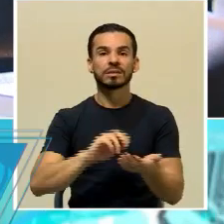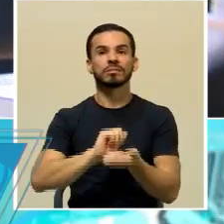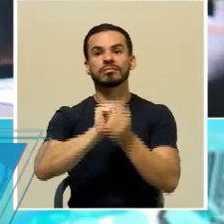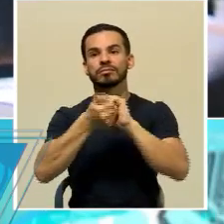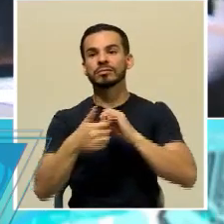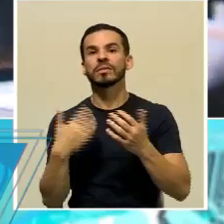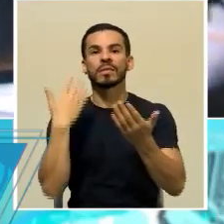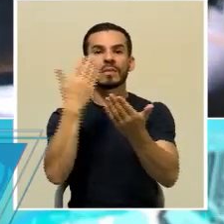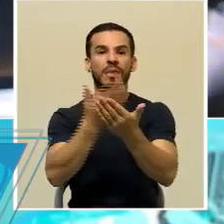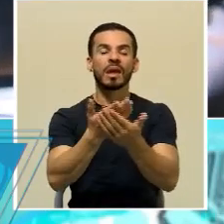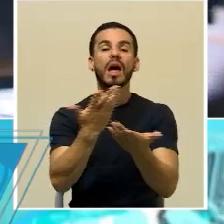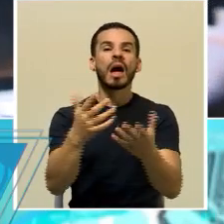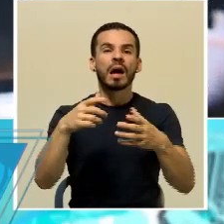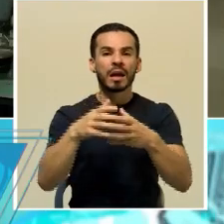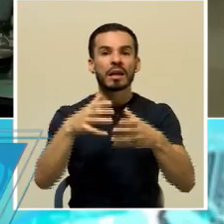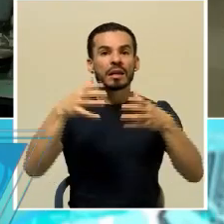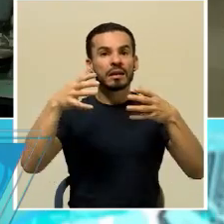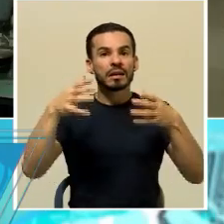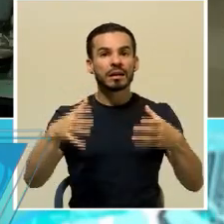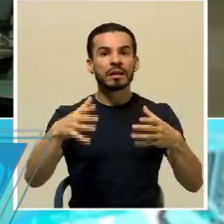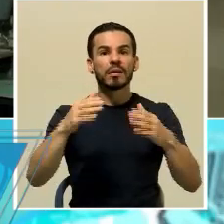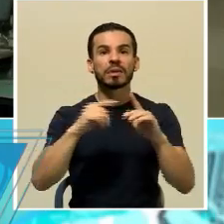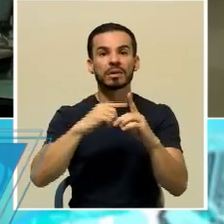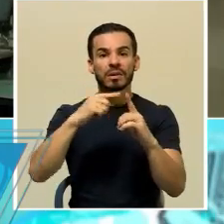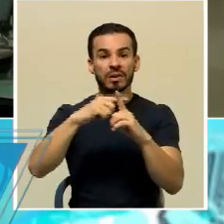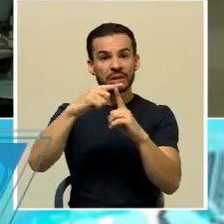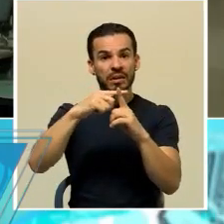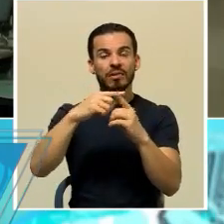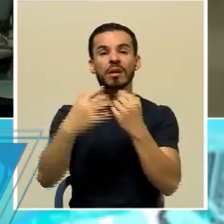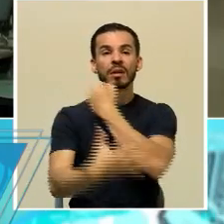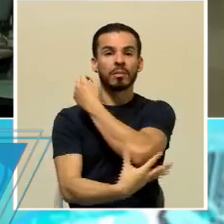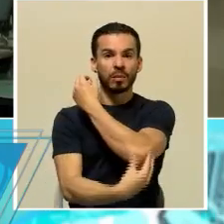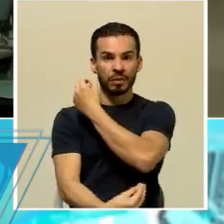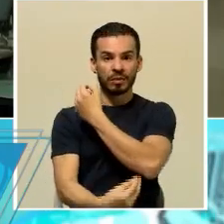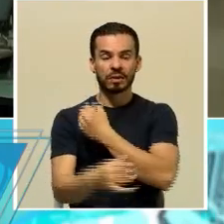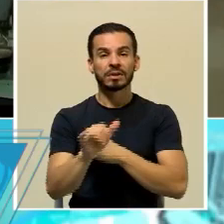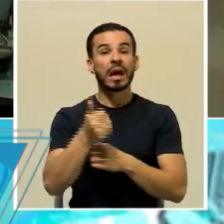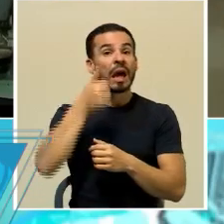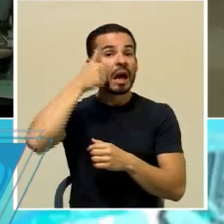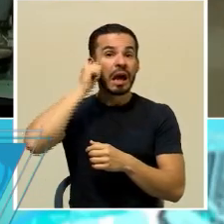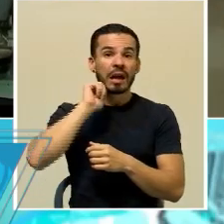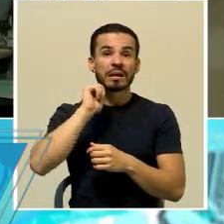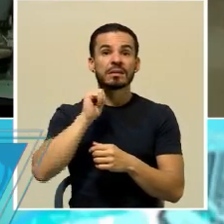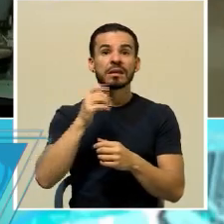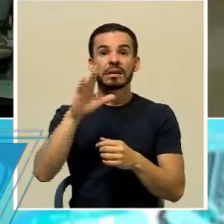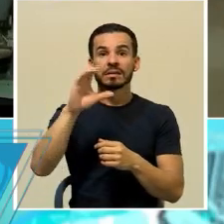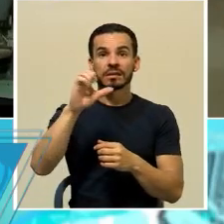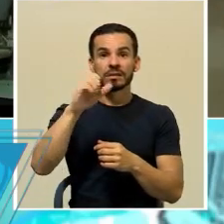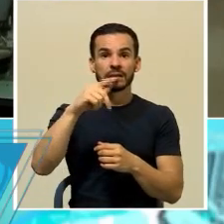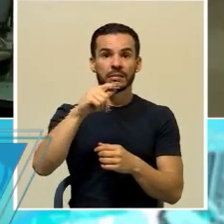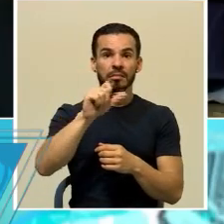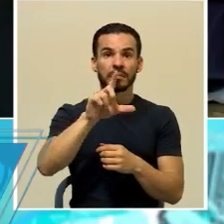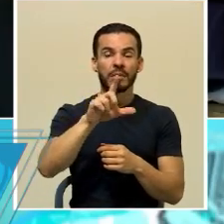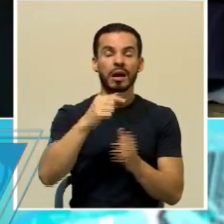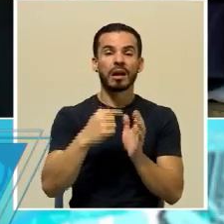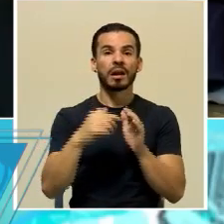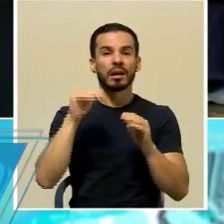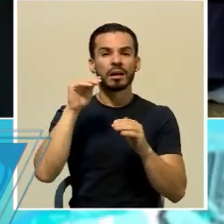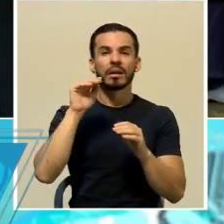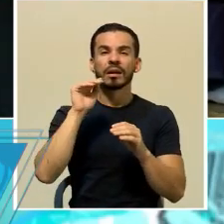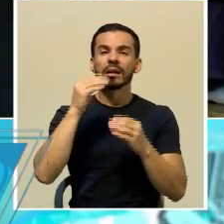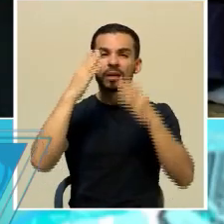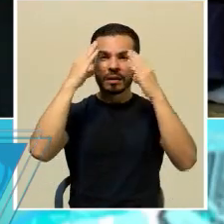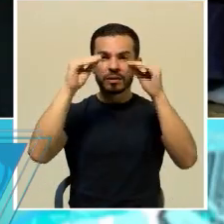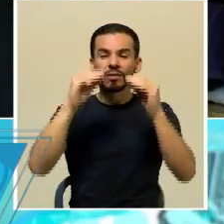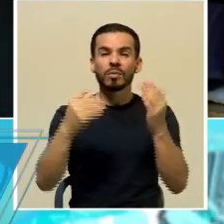traducir en un incremento en los niveles de pobreza. Precisamente ayer el CEPAL anunció un